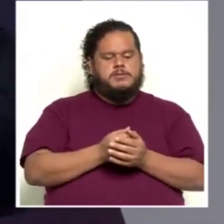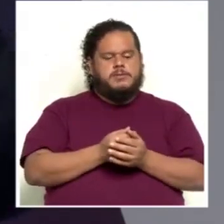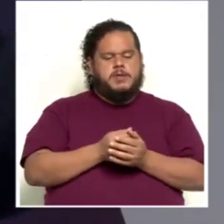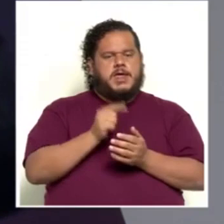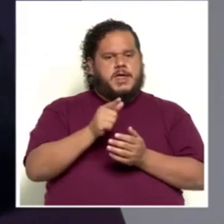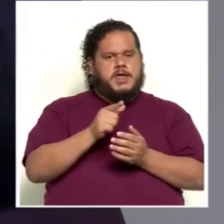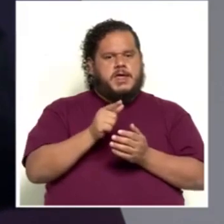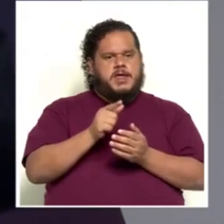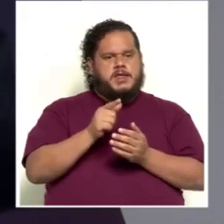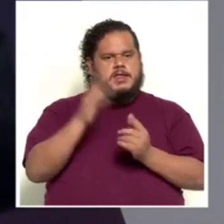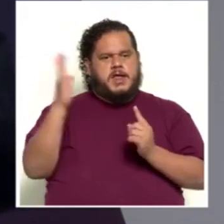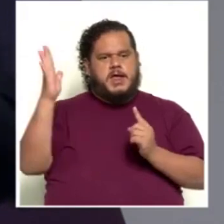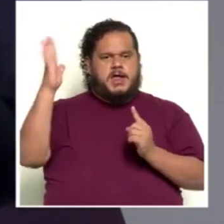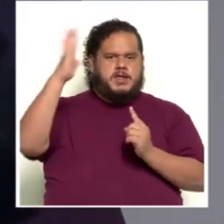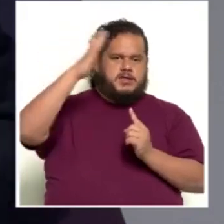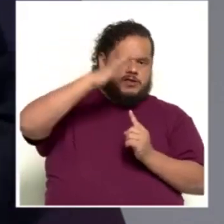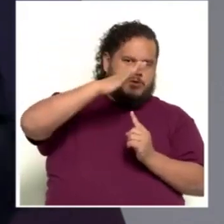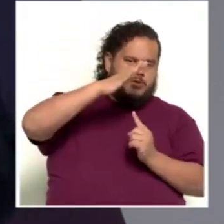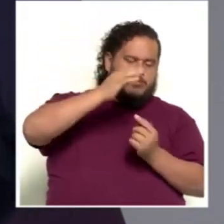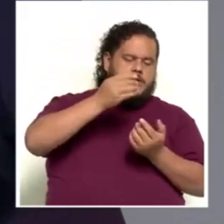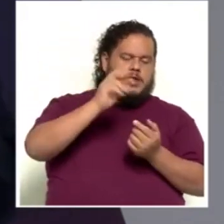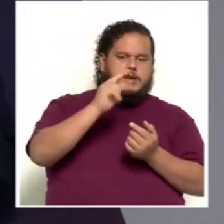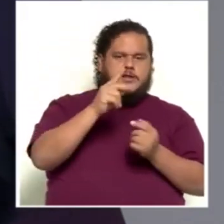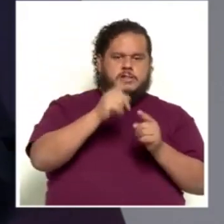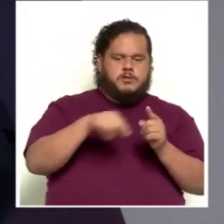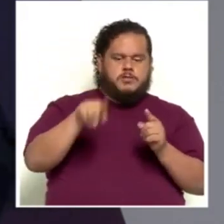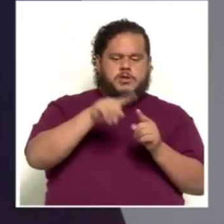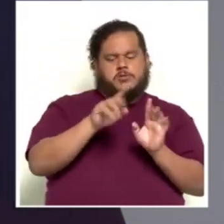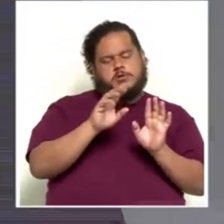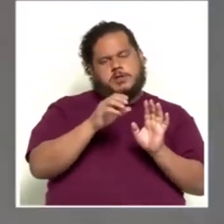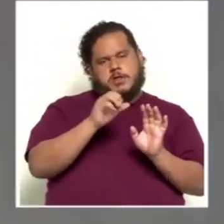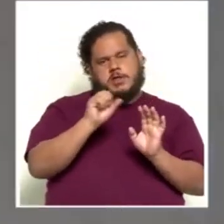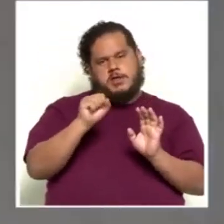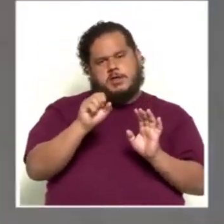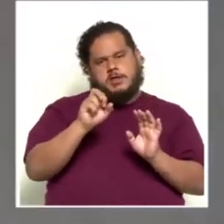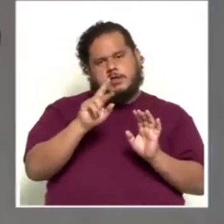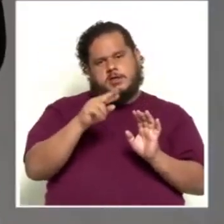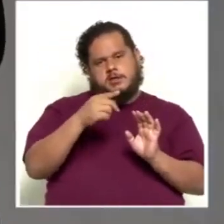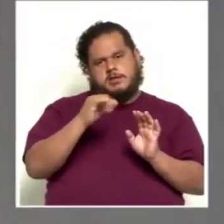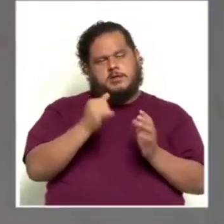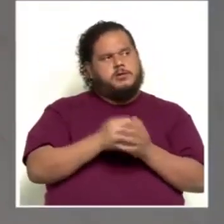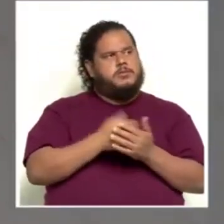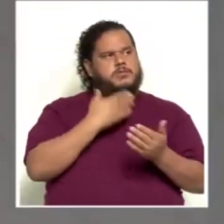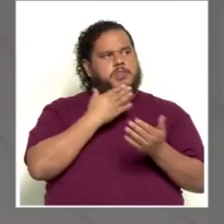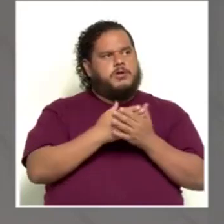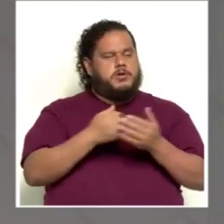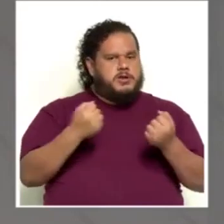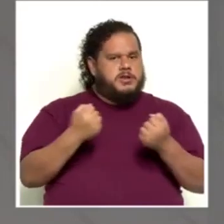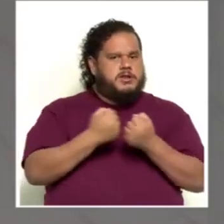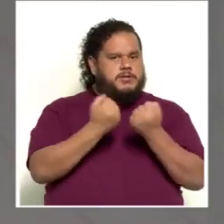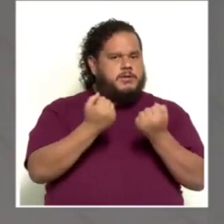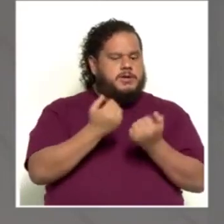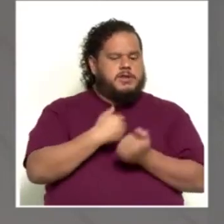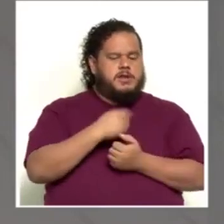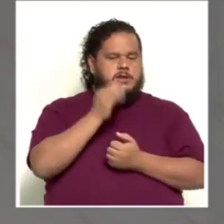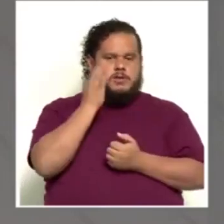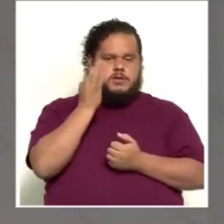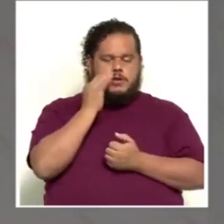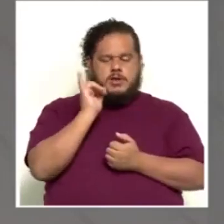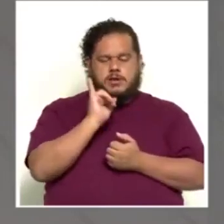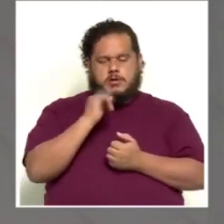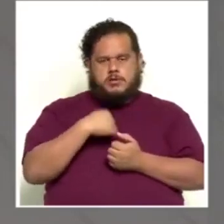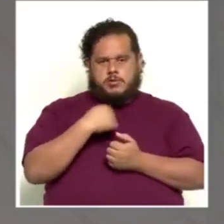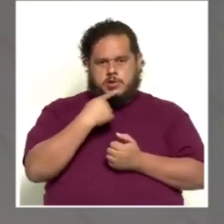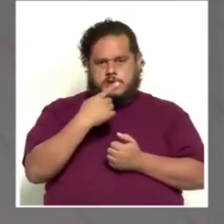esa sombra en la segunda ronda, Sergio? Sí, el desafío que tiene don José María, como decía en mi primera